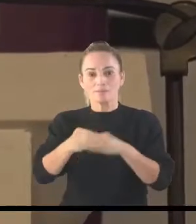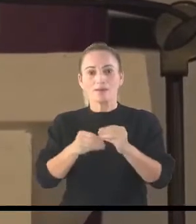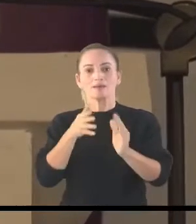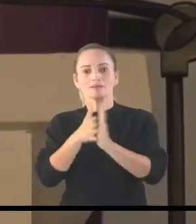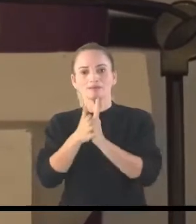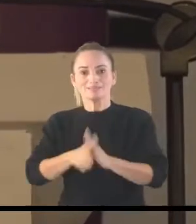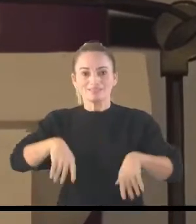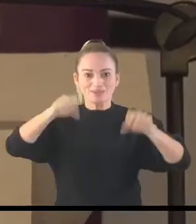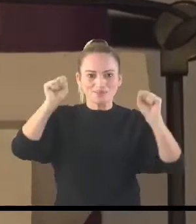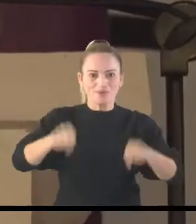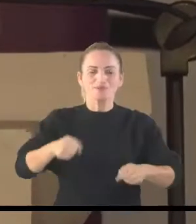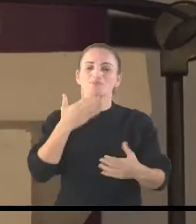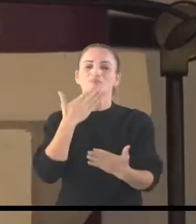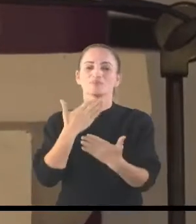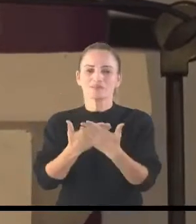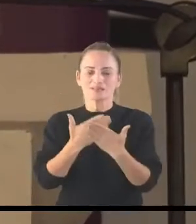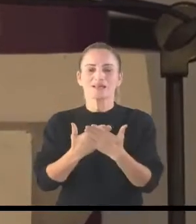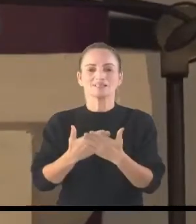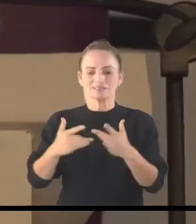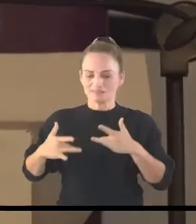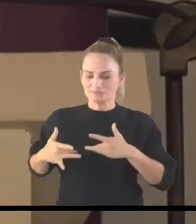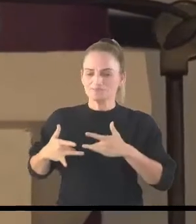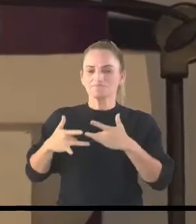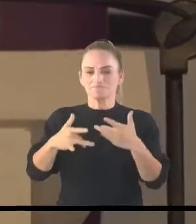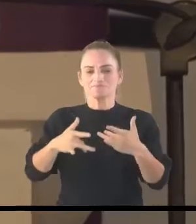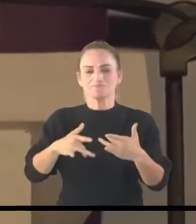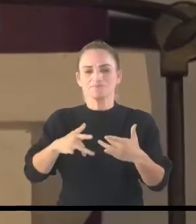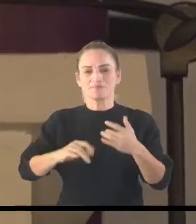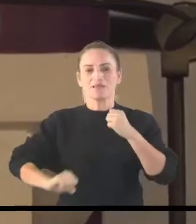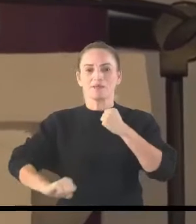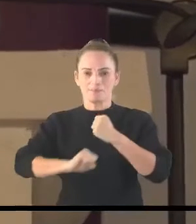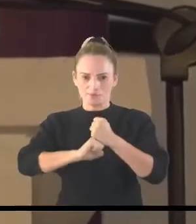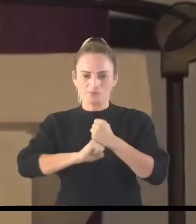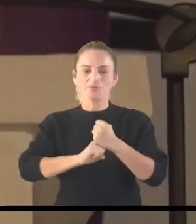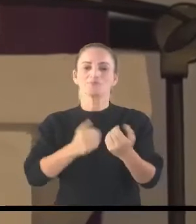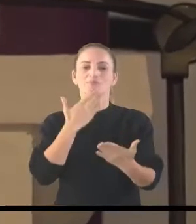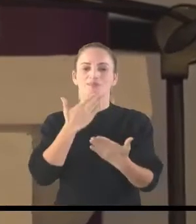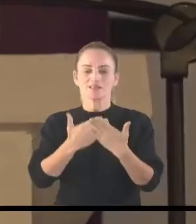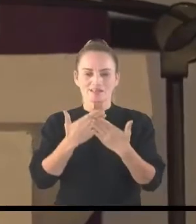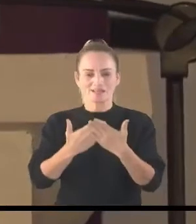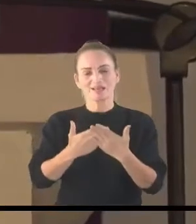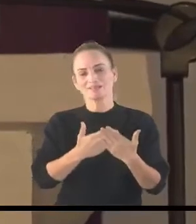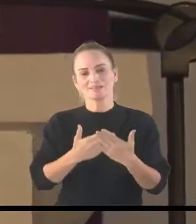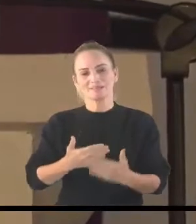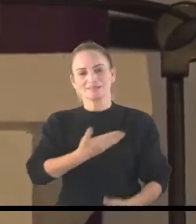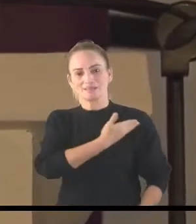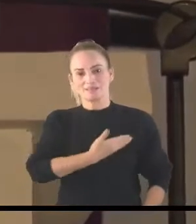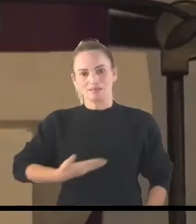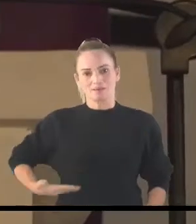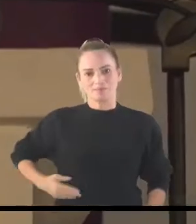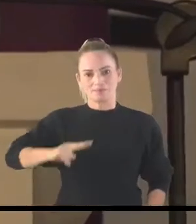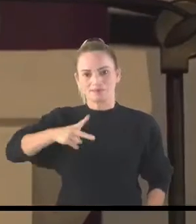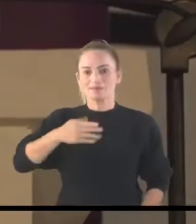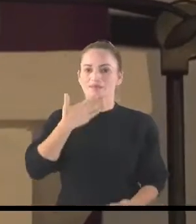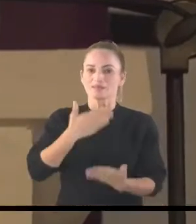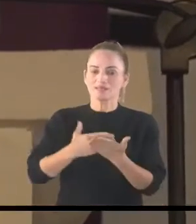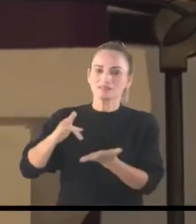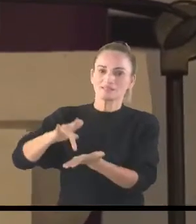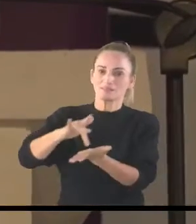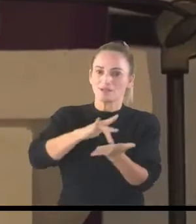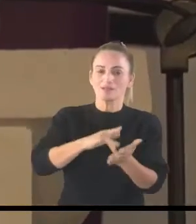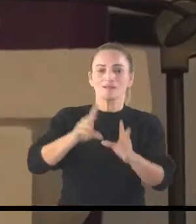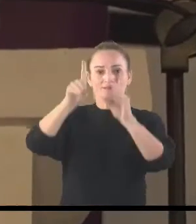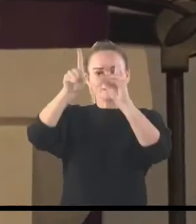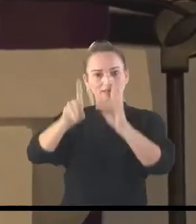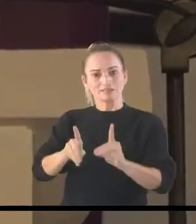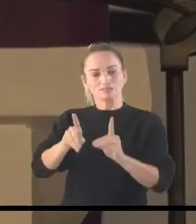hizo posible gracias a la voluntad y gracias, vicepresidenta, a su participación y haber